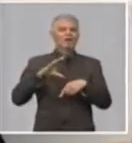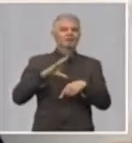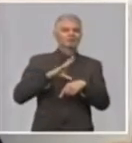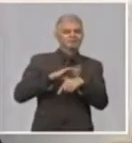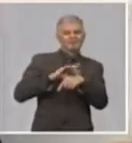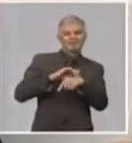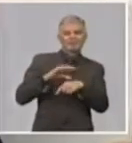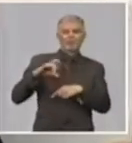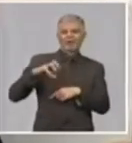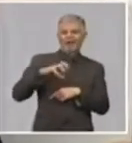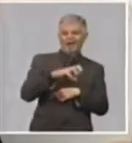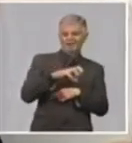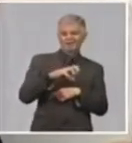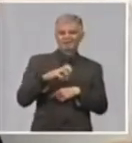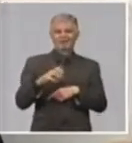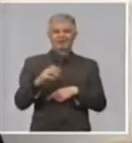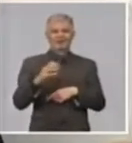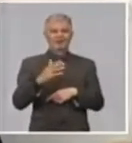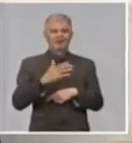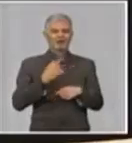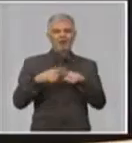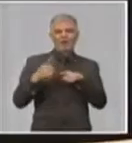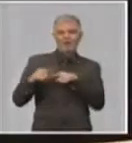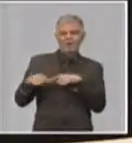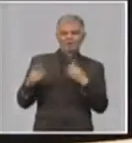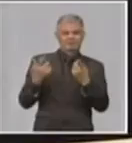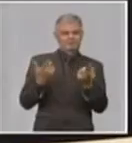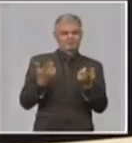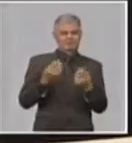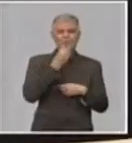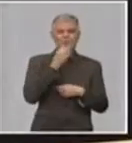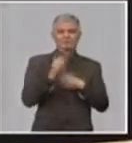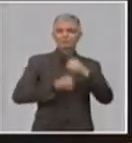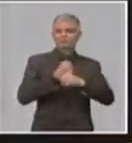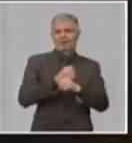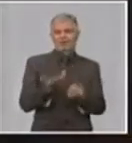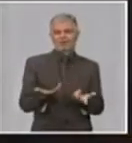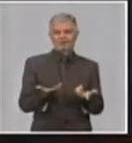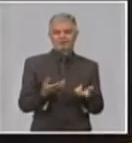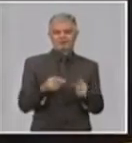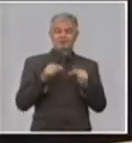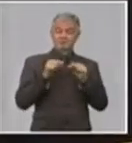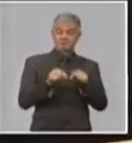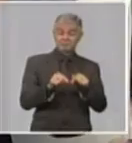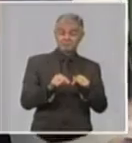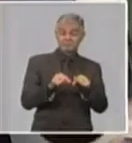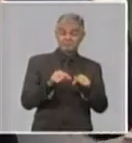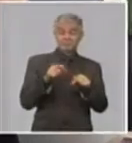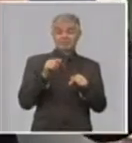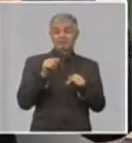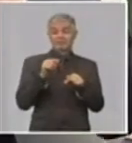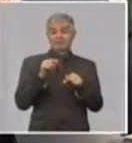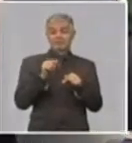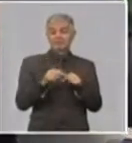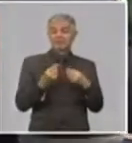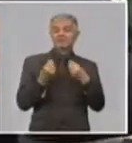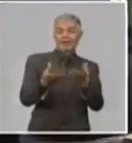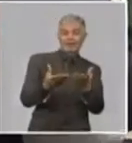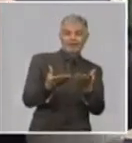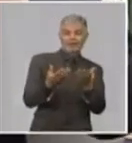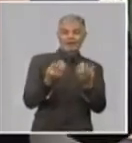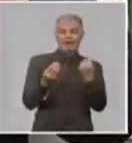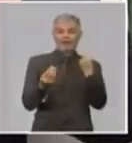que ver, si se va a ver, no tienen con nada el propósito que ver inicial. Con el propósito inicial. Tienen, explotan solamente la propiedad